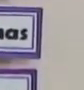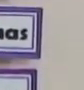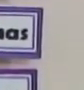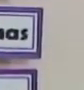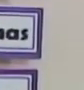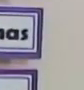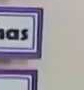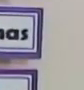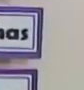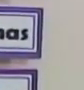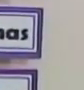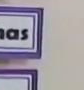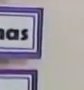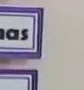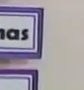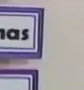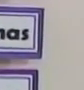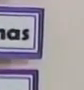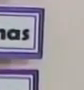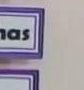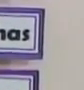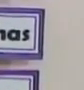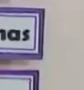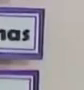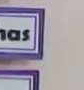bien. Vamos a la siguiente.